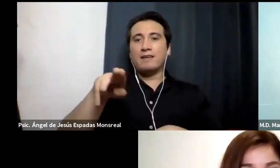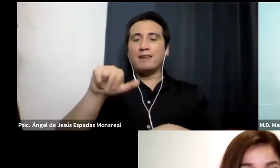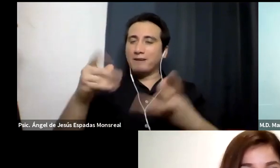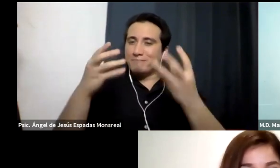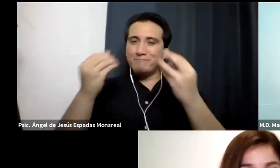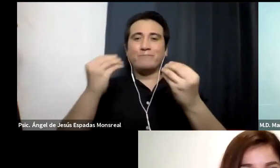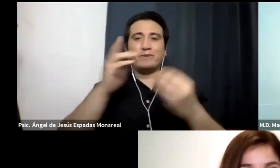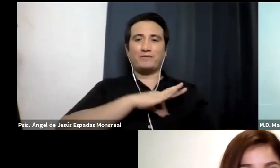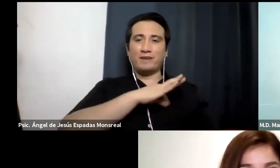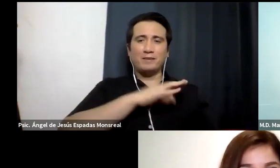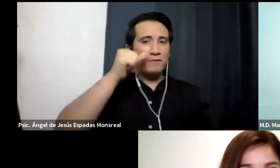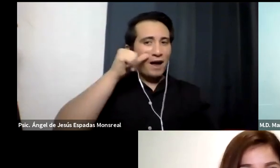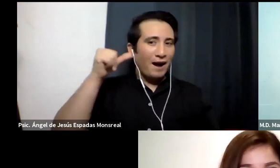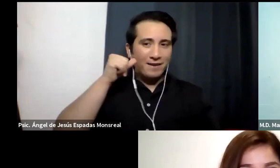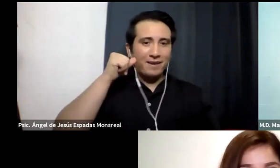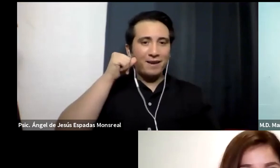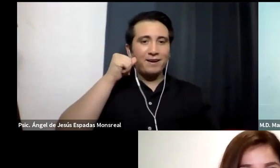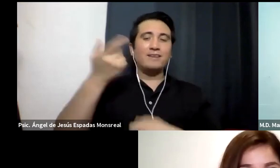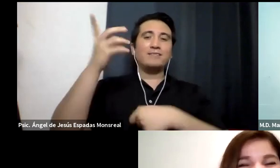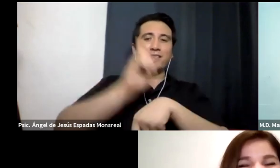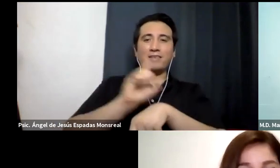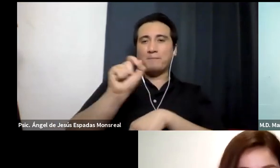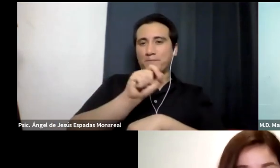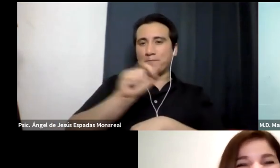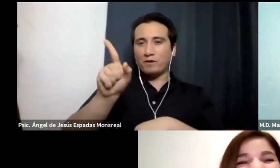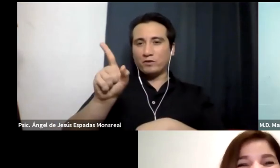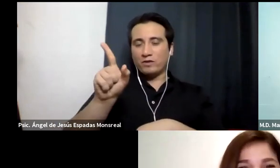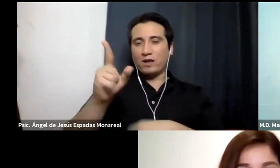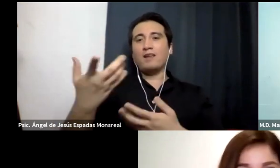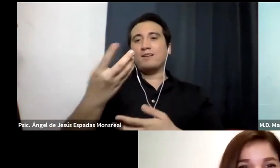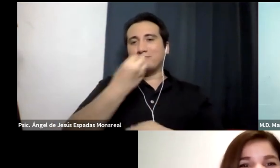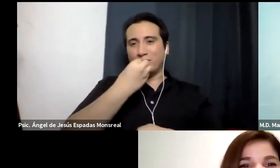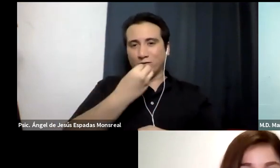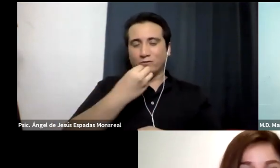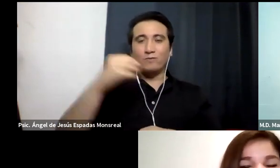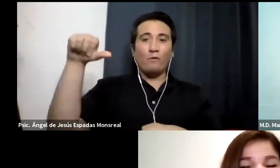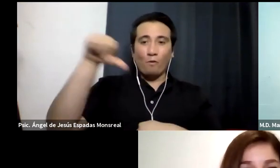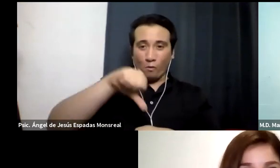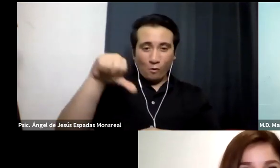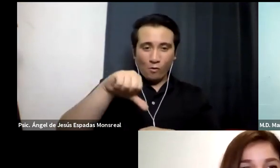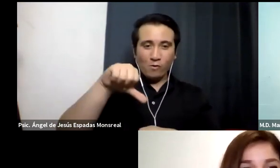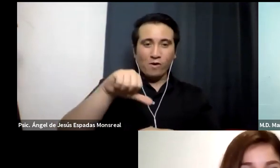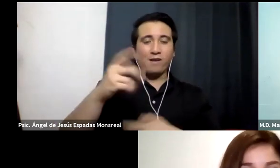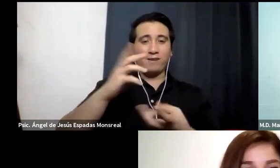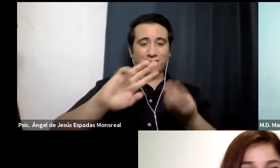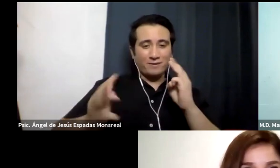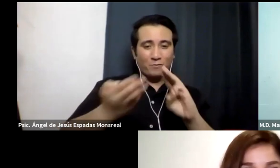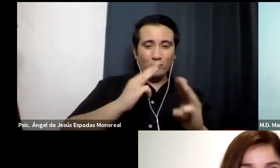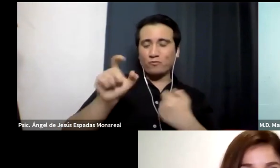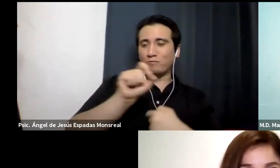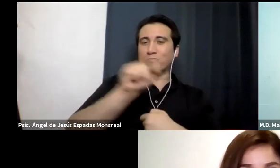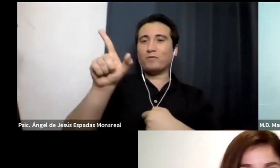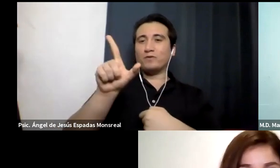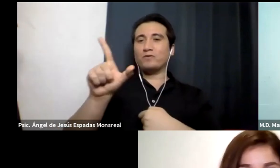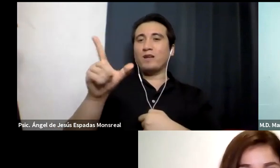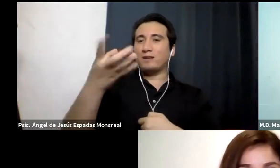porque el día de ayer fue el día del profesional de la nutrición. Hoy más que nunca en el mundo los profesionales de la